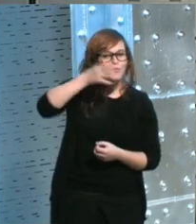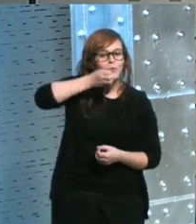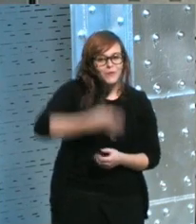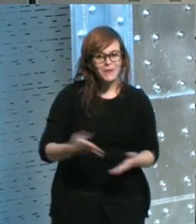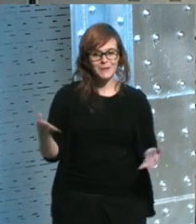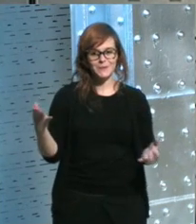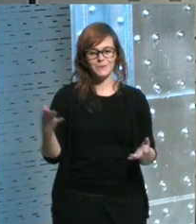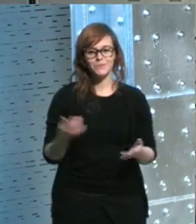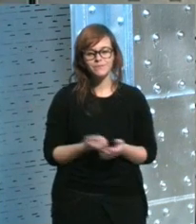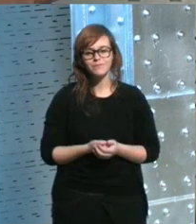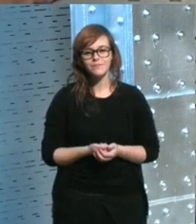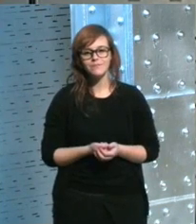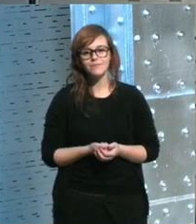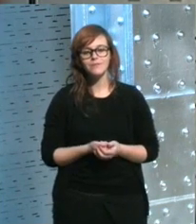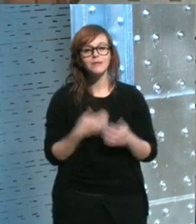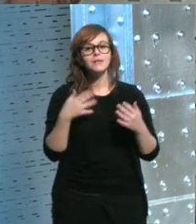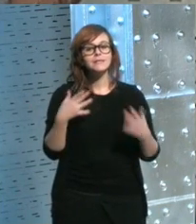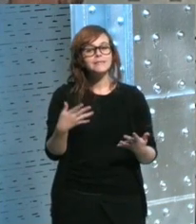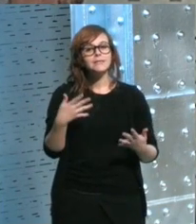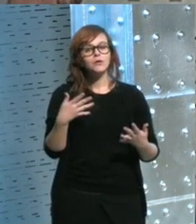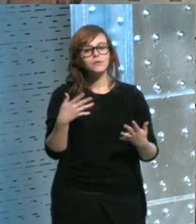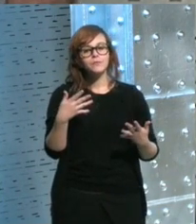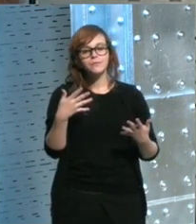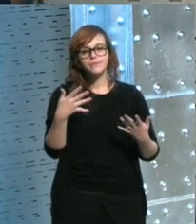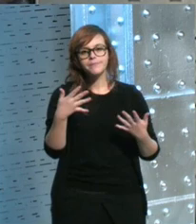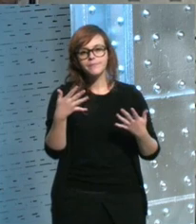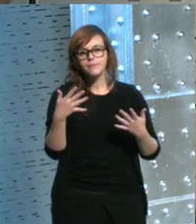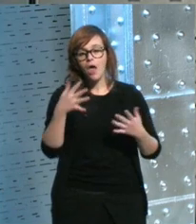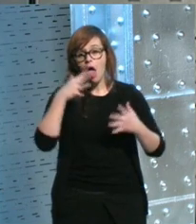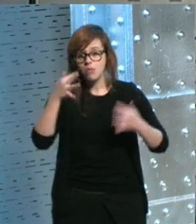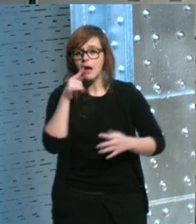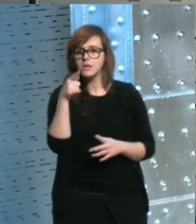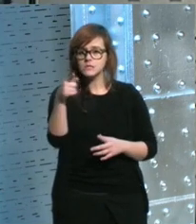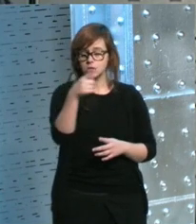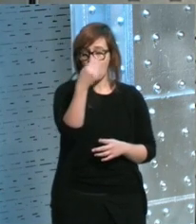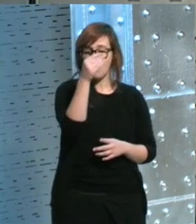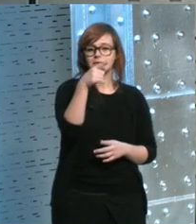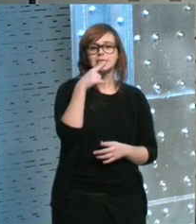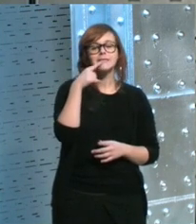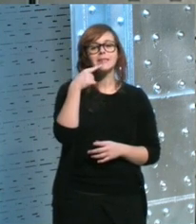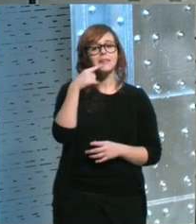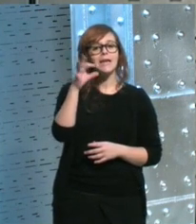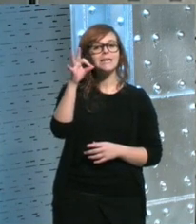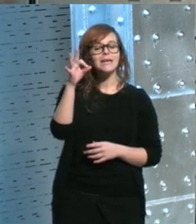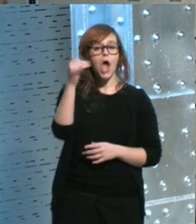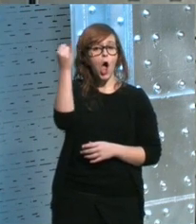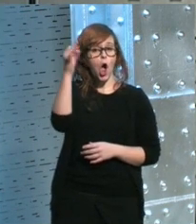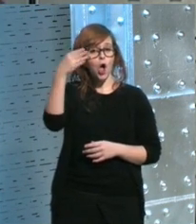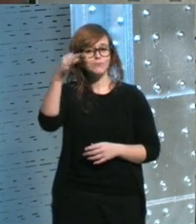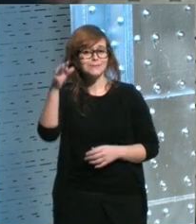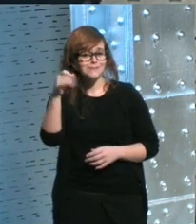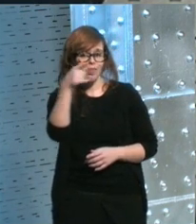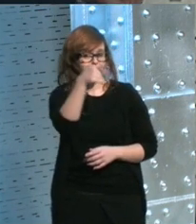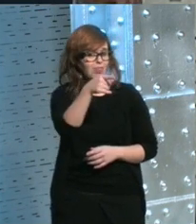innovación. Entonces, no tienen... y el tipo me dice, Steve Jobs se equivoca cuando dice que va